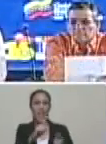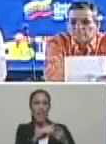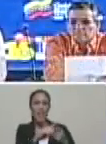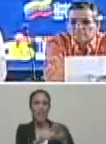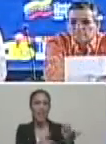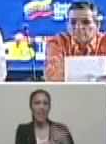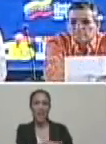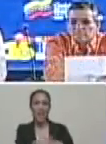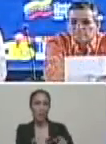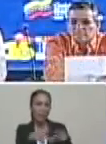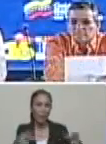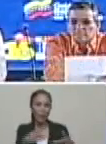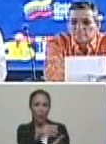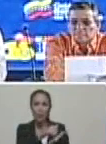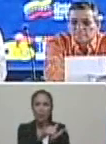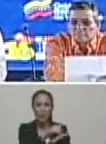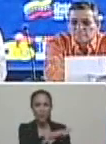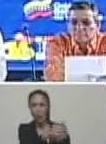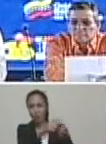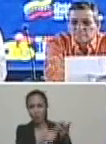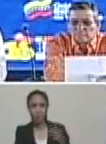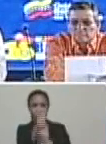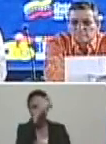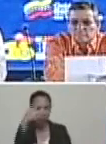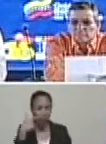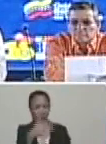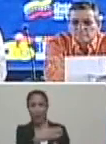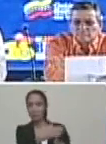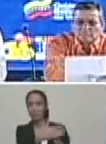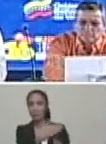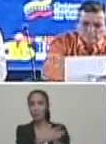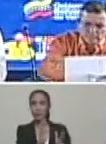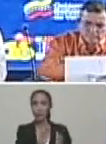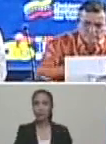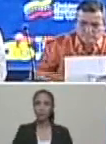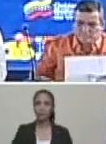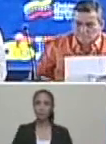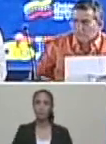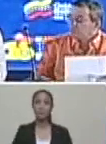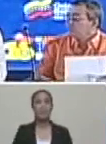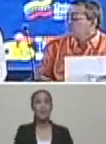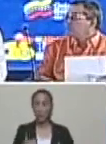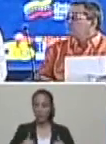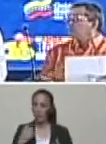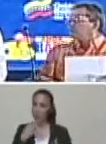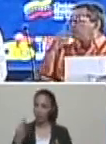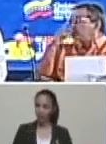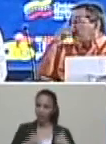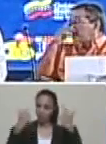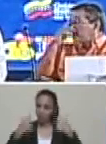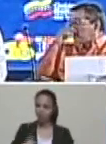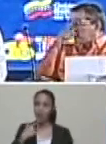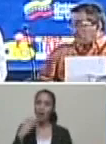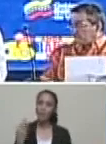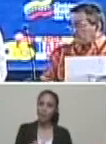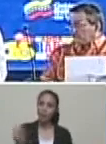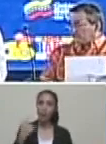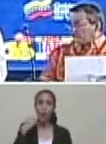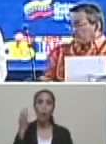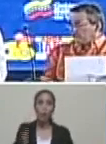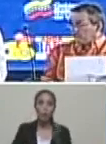español, New York Times, o lo que diga Donald Trump de Maduro. No me importa. Lo que me importa es la verdad, la realidad, la